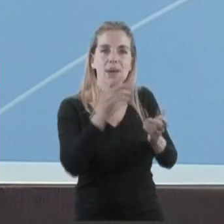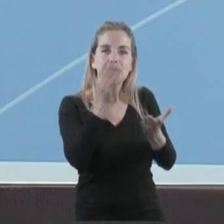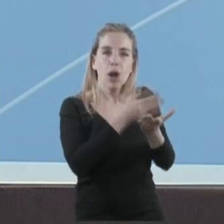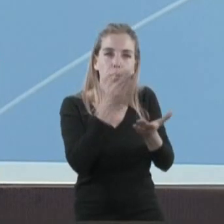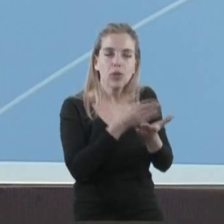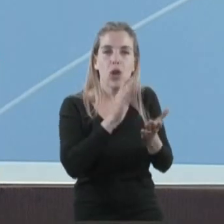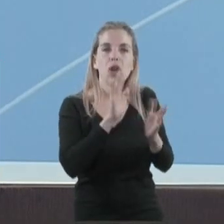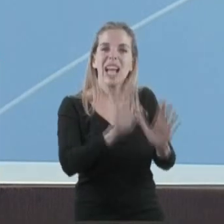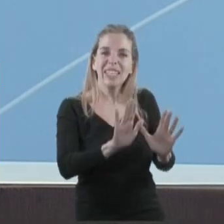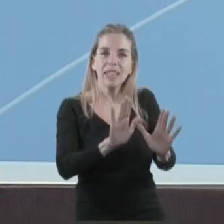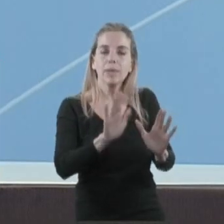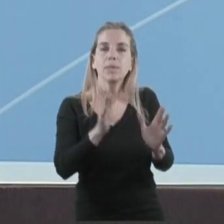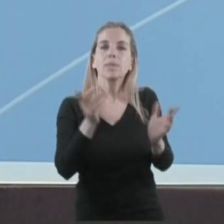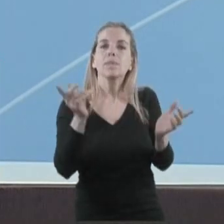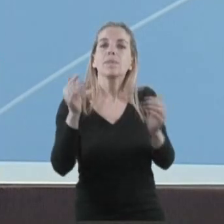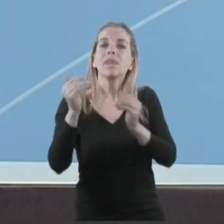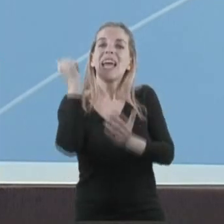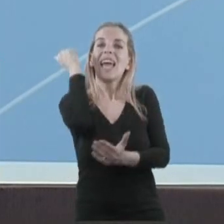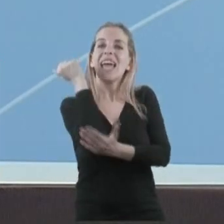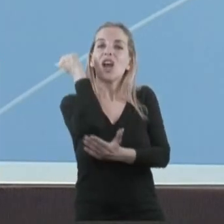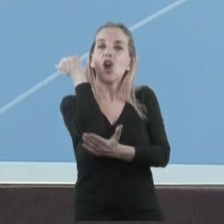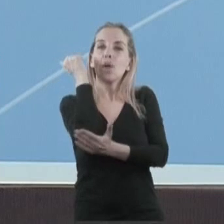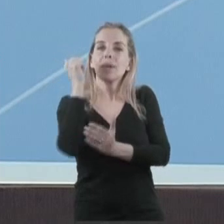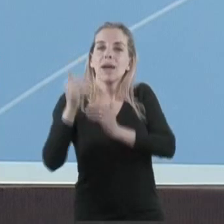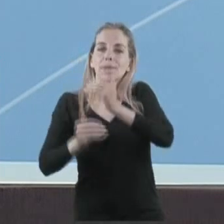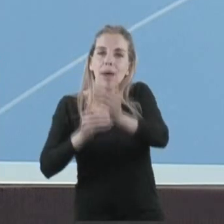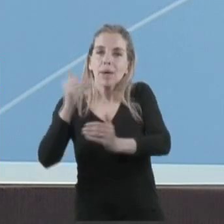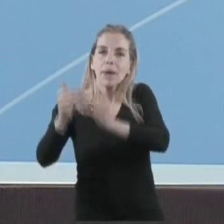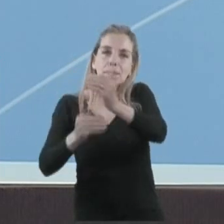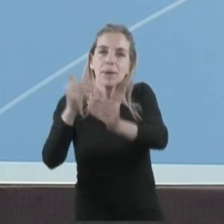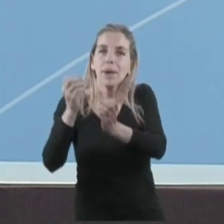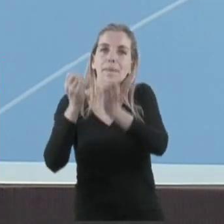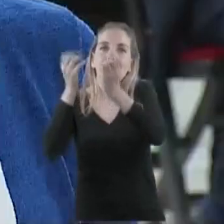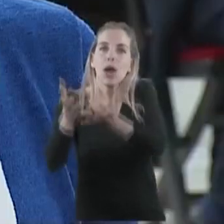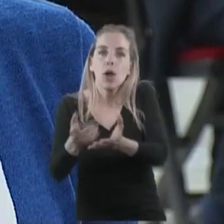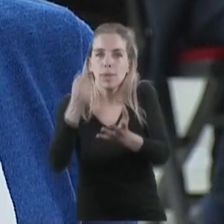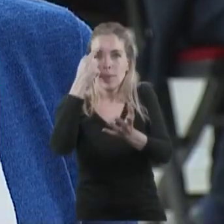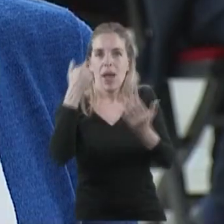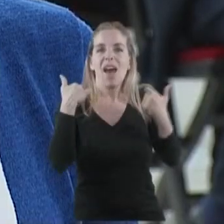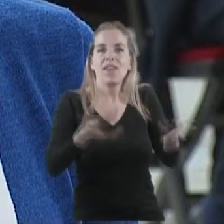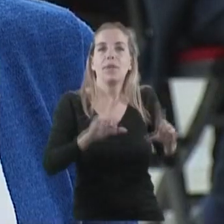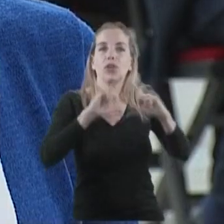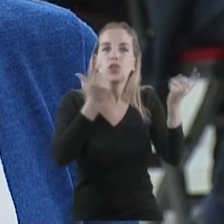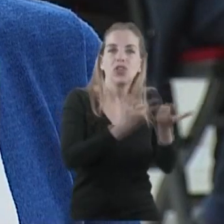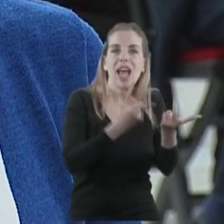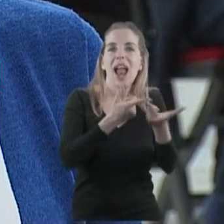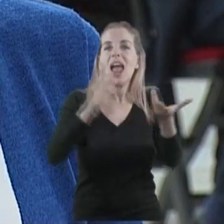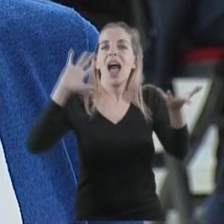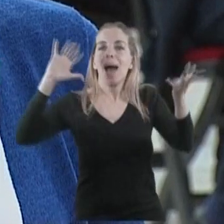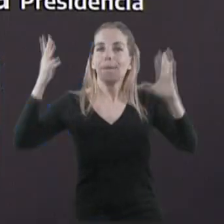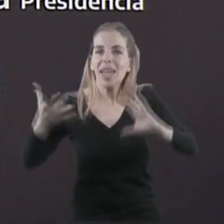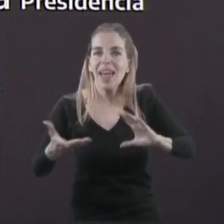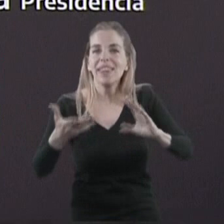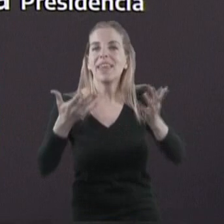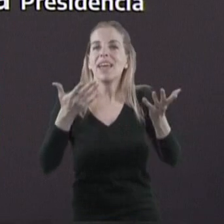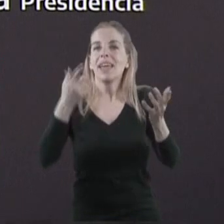la economía que va a ser sostenible desde lo macroeconómico, sostenible desde lo social y por supuesto también desde lo ambiental y que